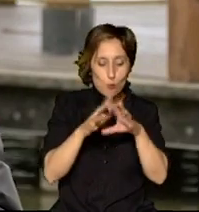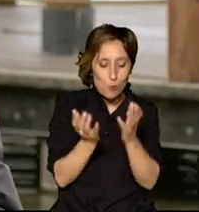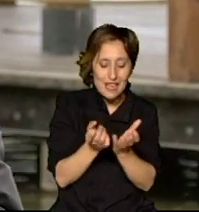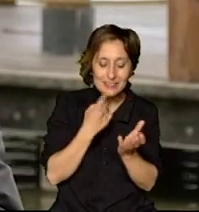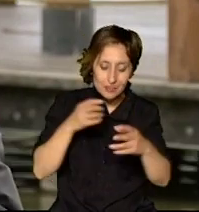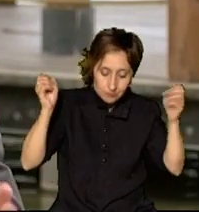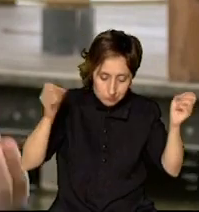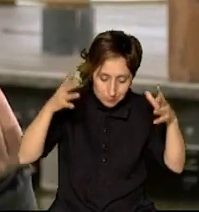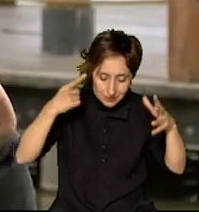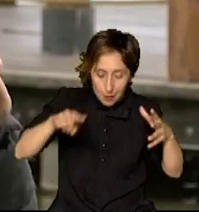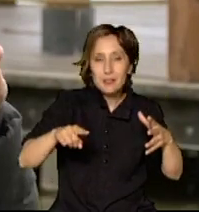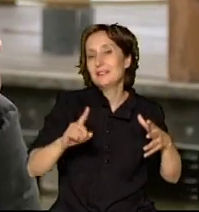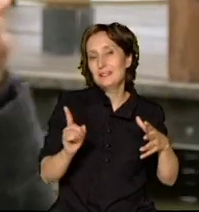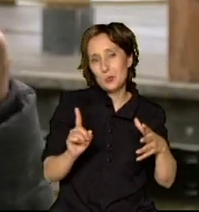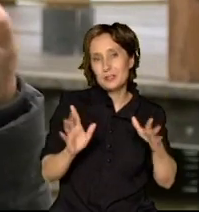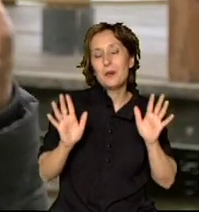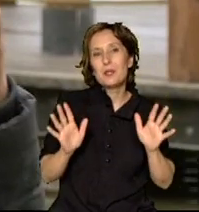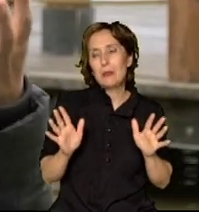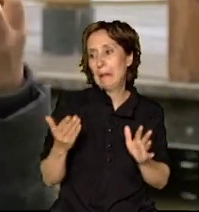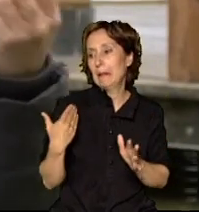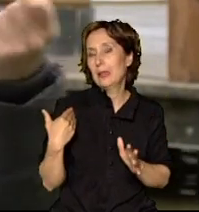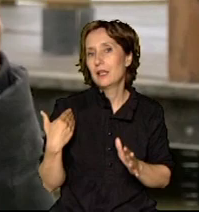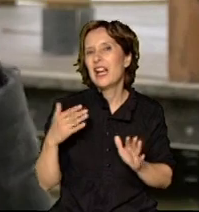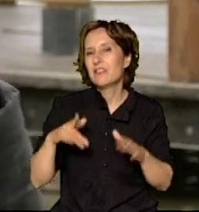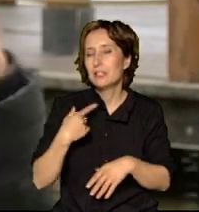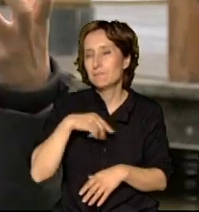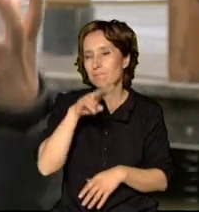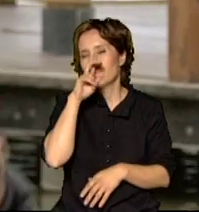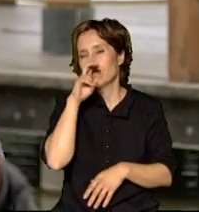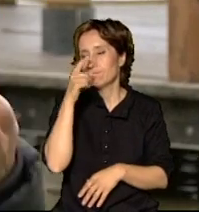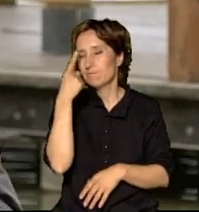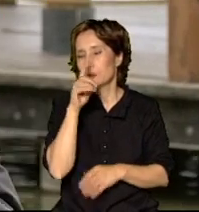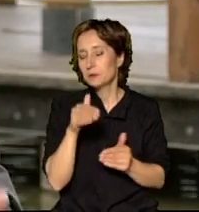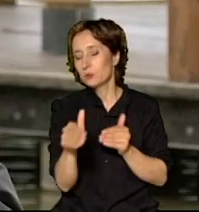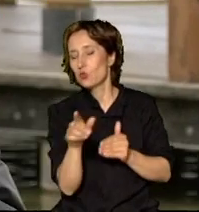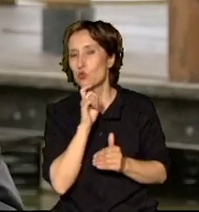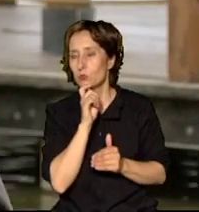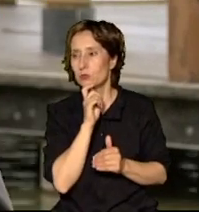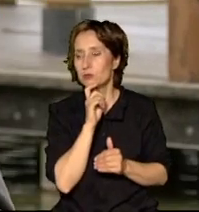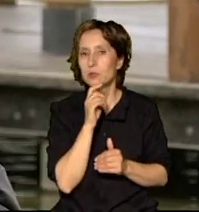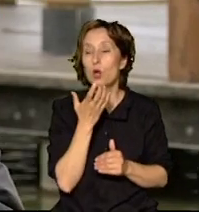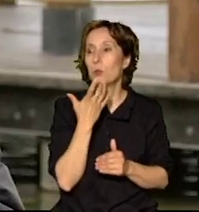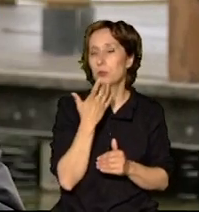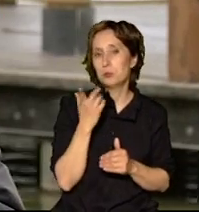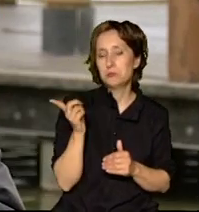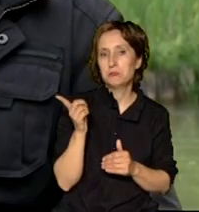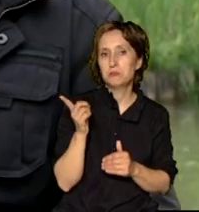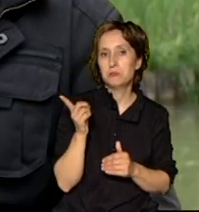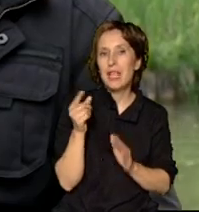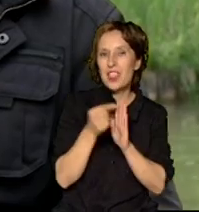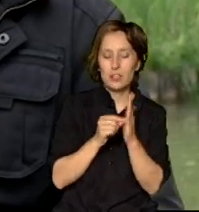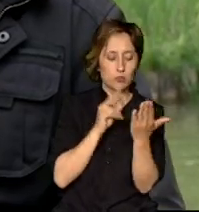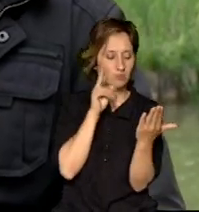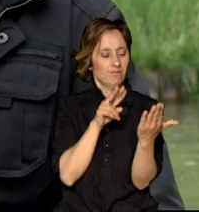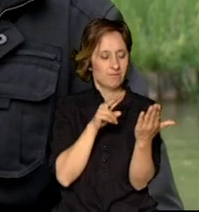cristal, pero se acaba desarrollando un olfato de cómo va a venir. ¿Tú cuando te enfrentas a los